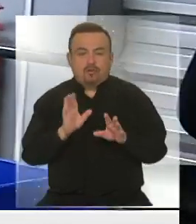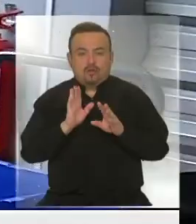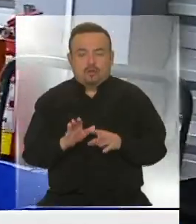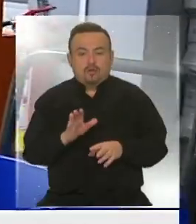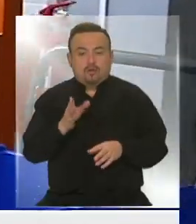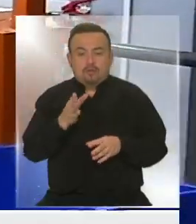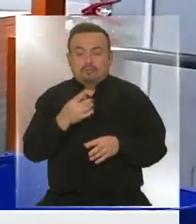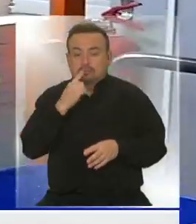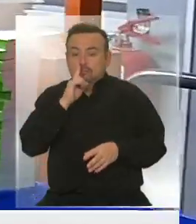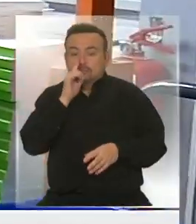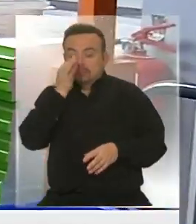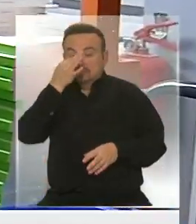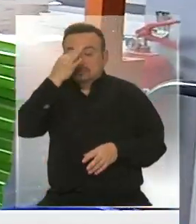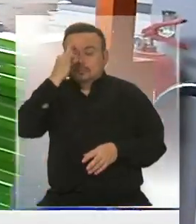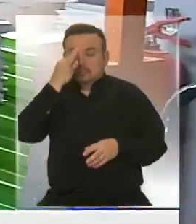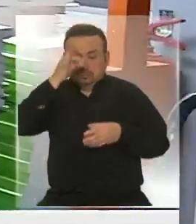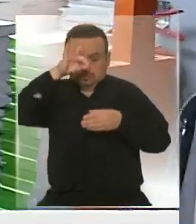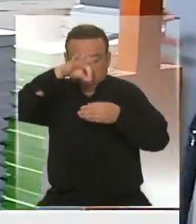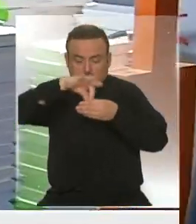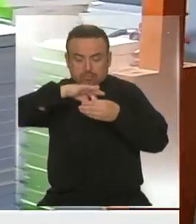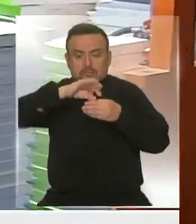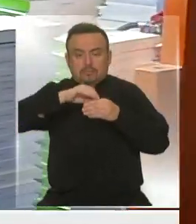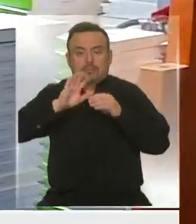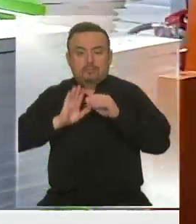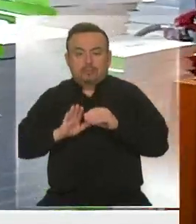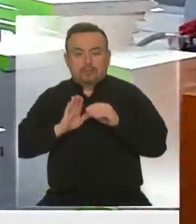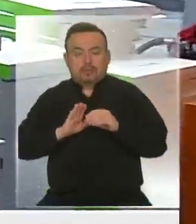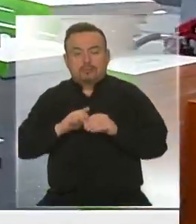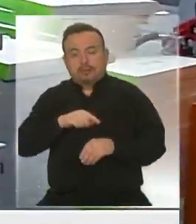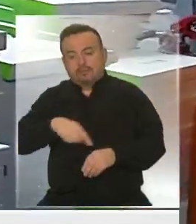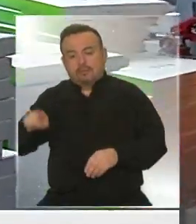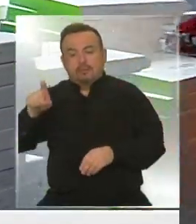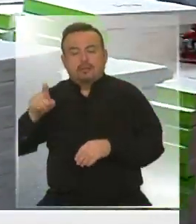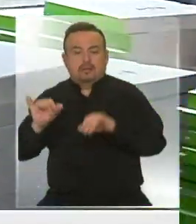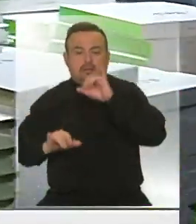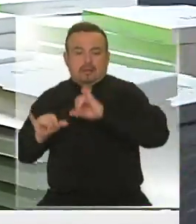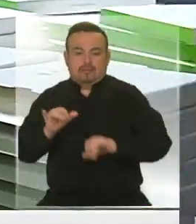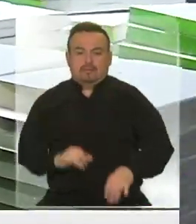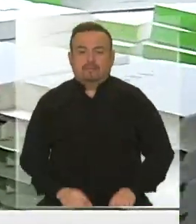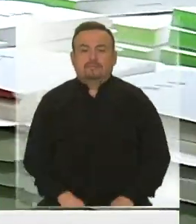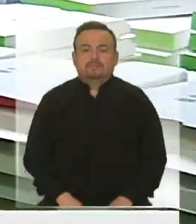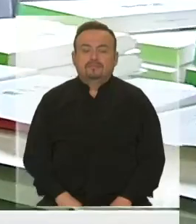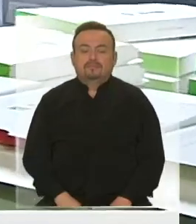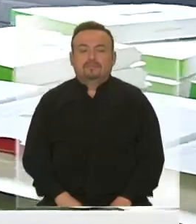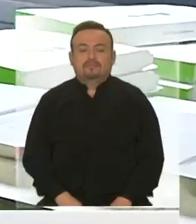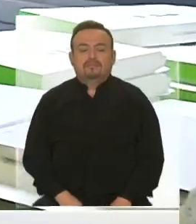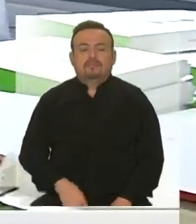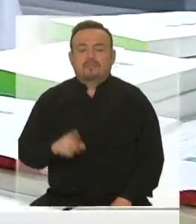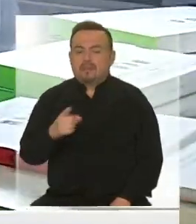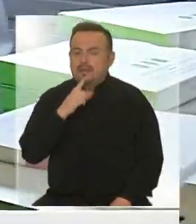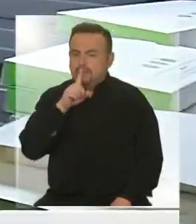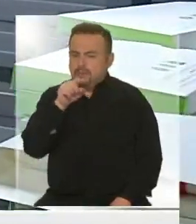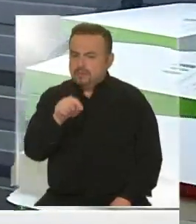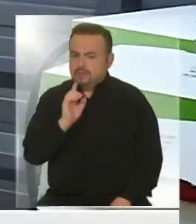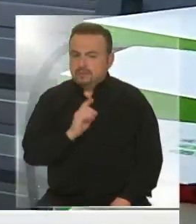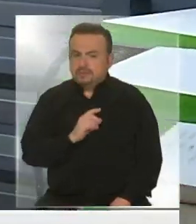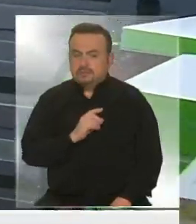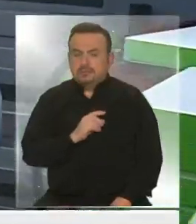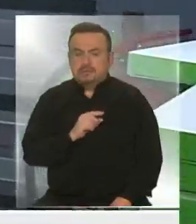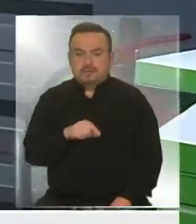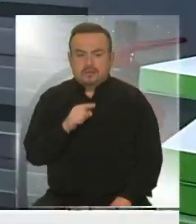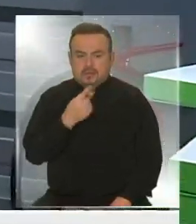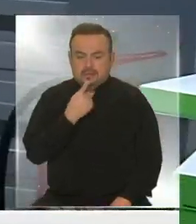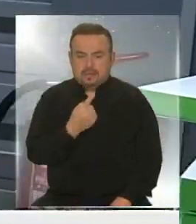se almacena a temperatura ambiente mientras espera ser analizada en el laboratorio. Te va a preguntar Priscila del estudio, Daniela.